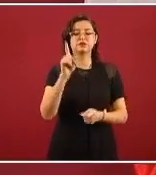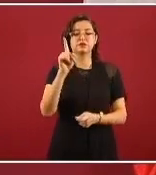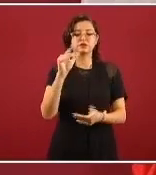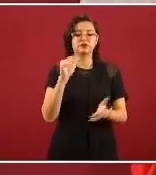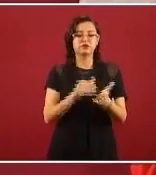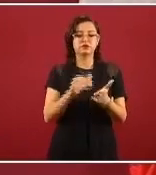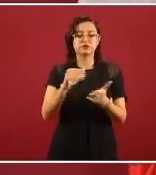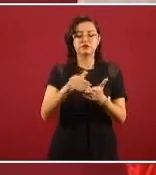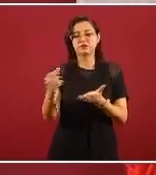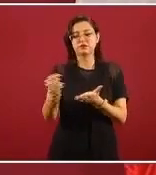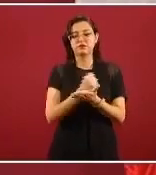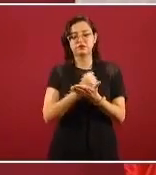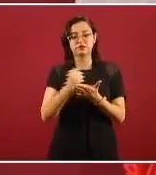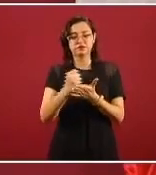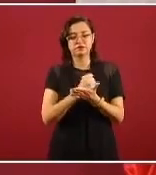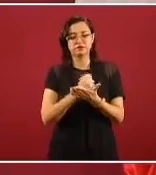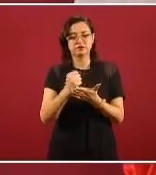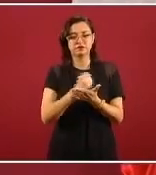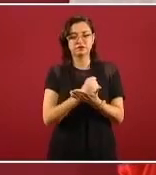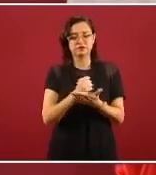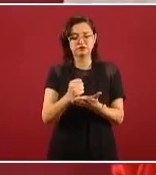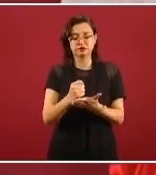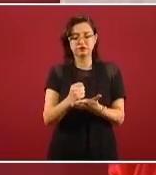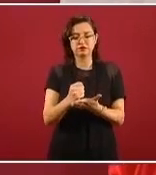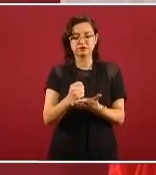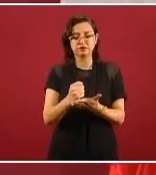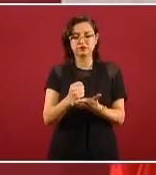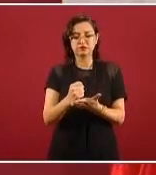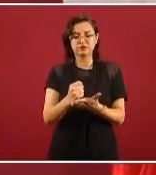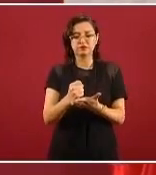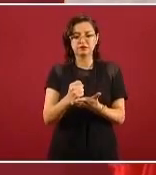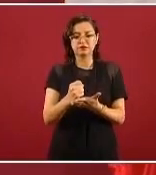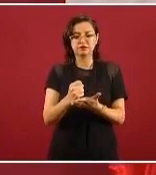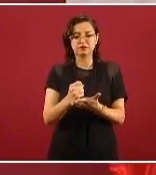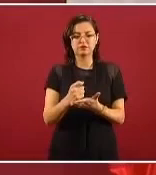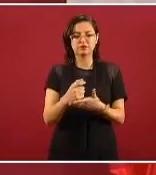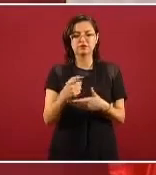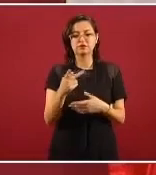de créditos a